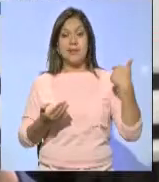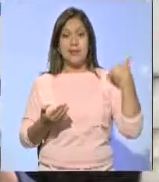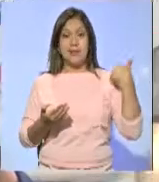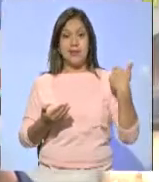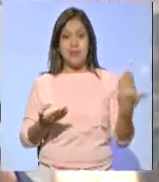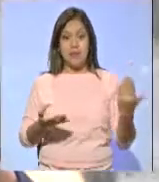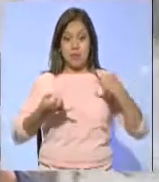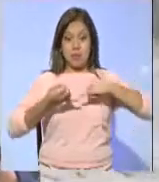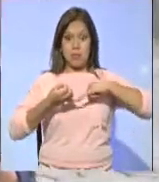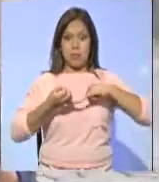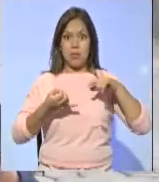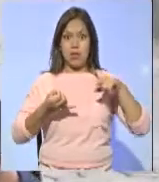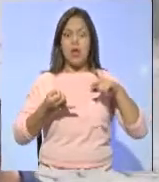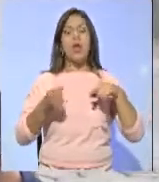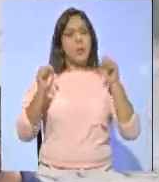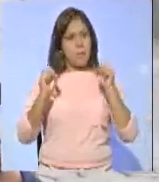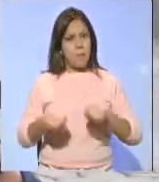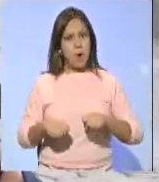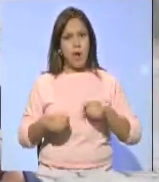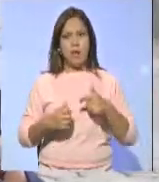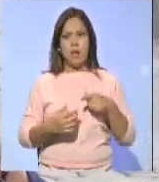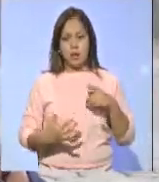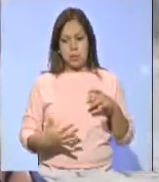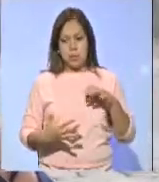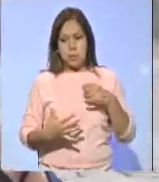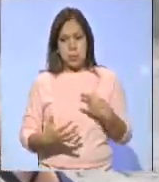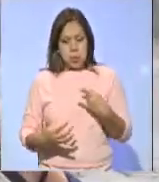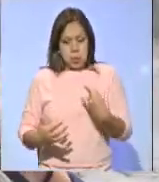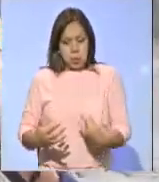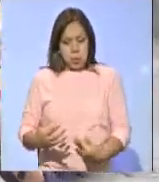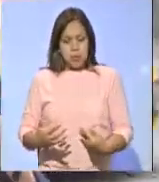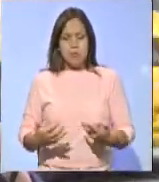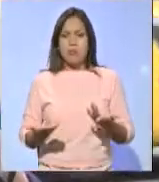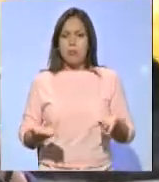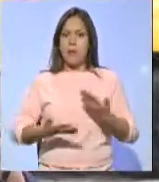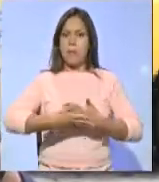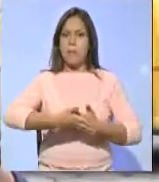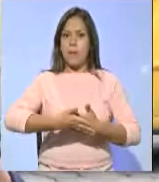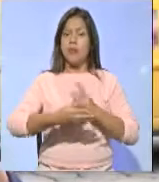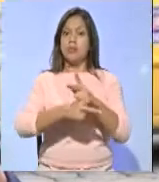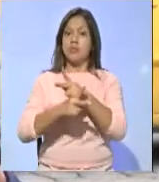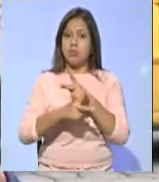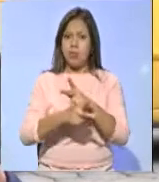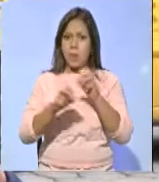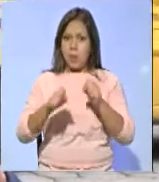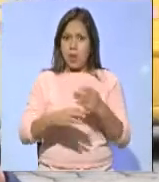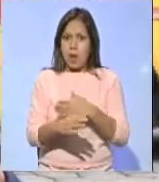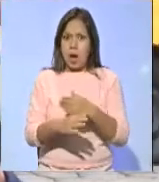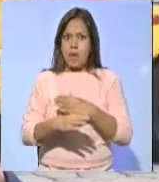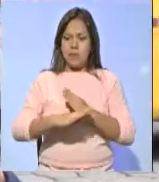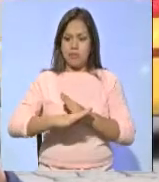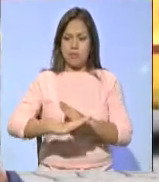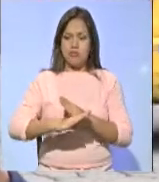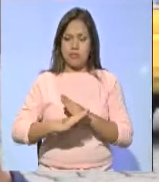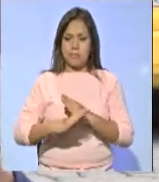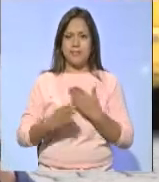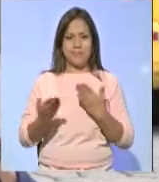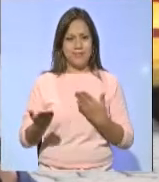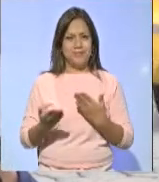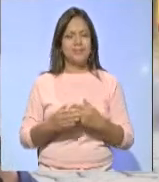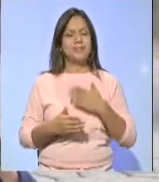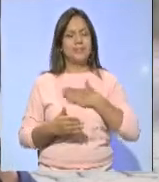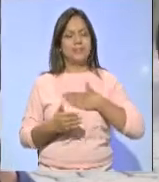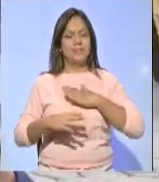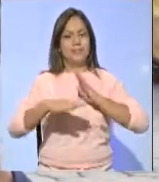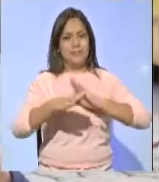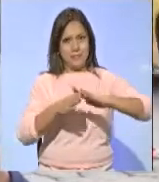la transmisión de la madre embarazada hacia el niño. En este momento el Ministerio de Salud está invitando entonces a toda la